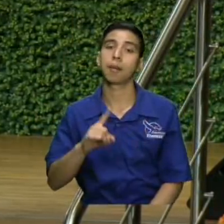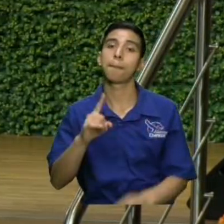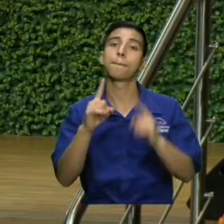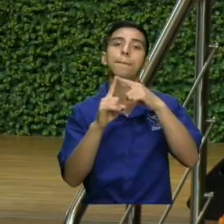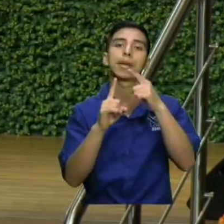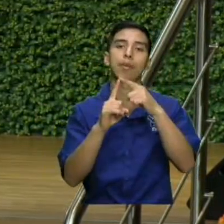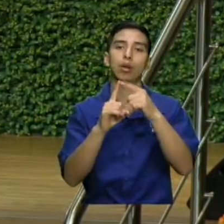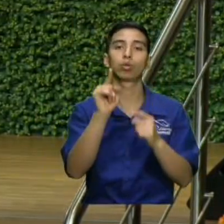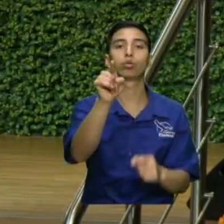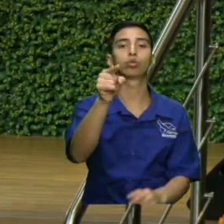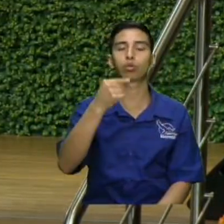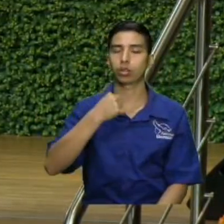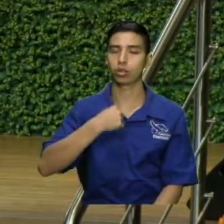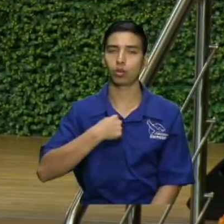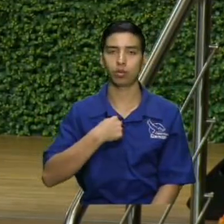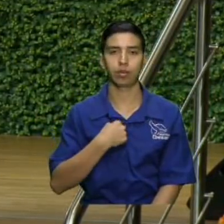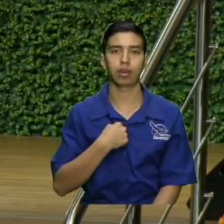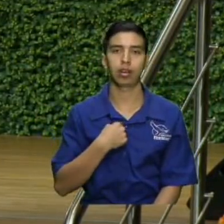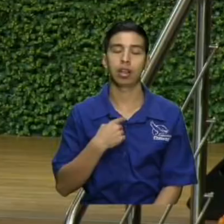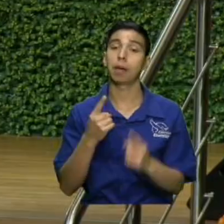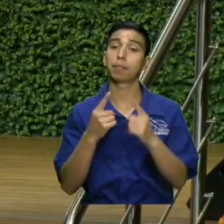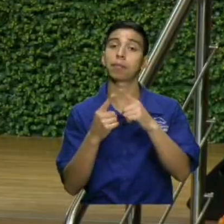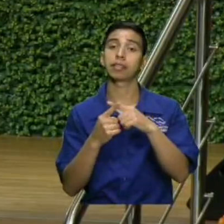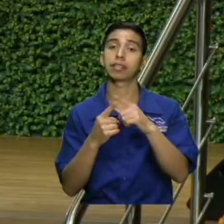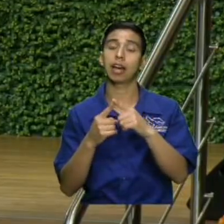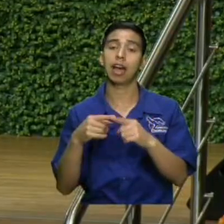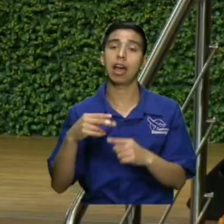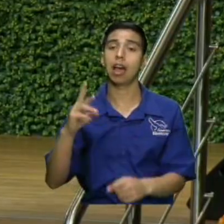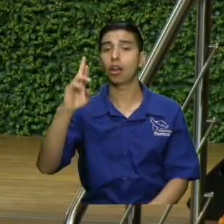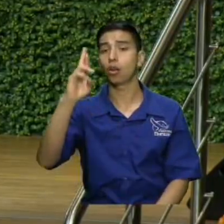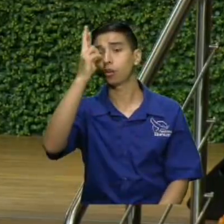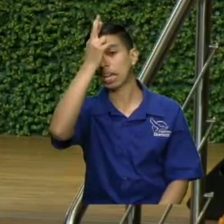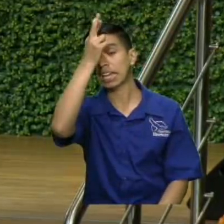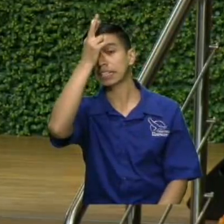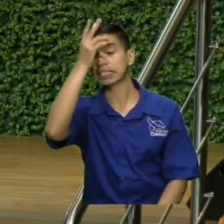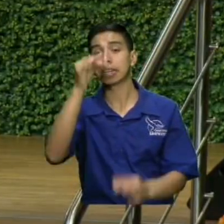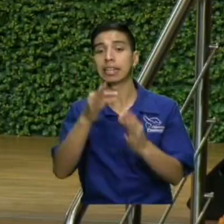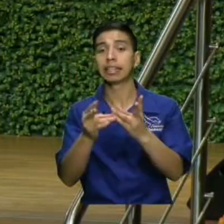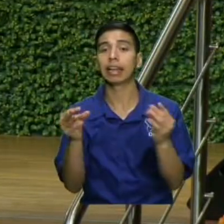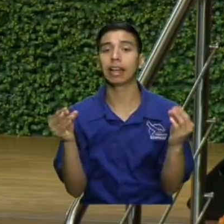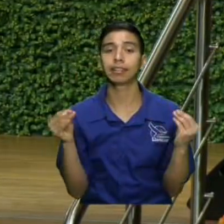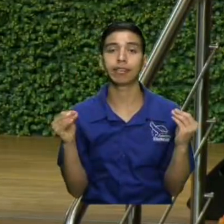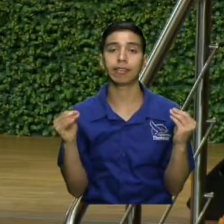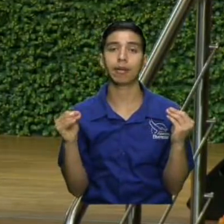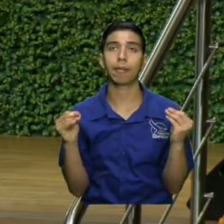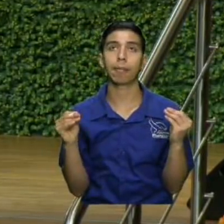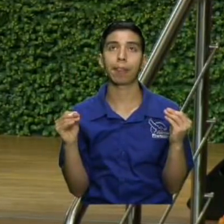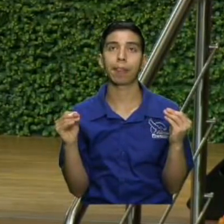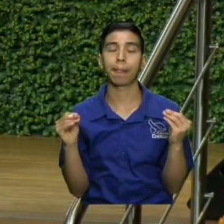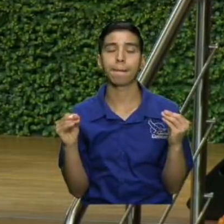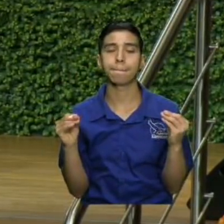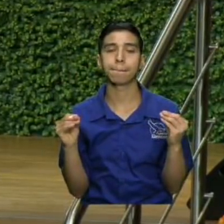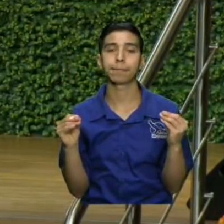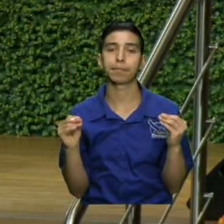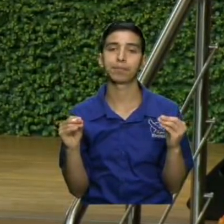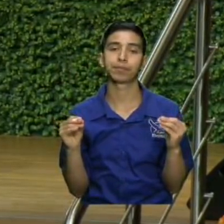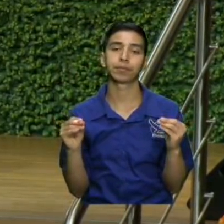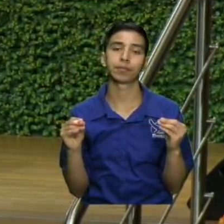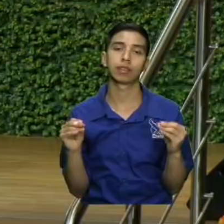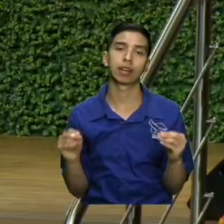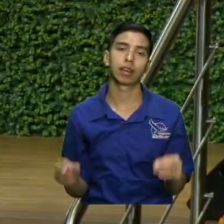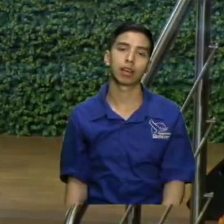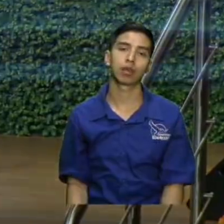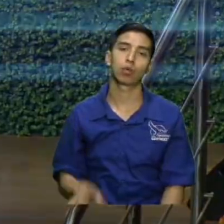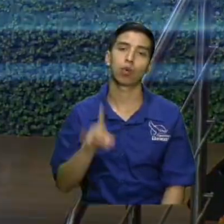La primacía sobre los reyes de la tierra. Si le hubieran puesto dos puntos acá, diríamos que ese sería el derecho de primogenitura, pero